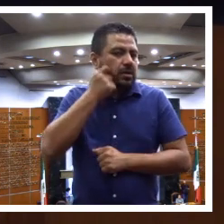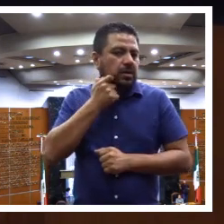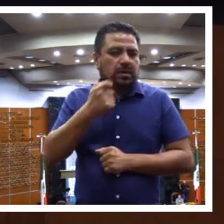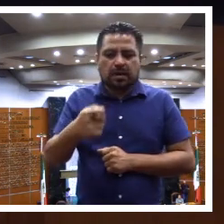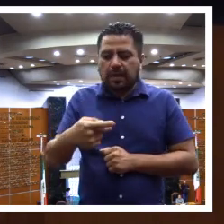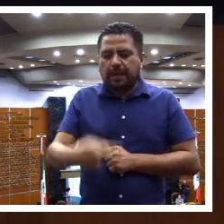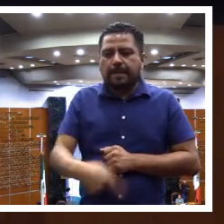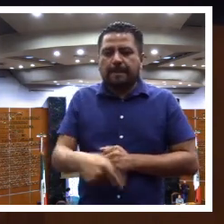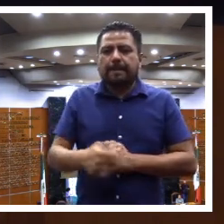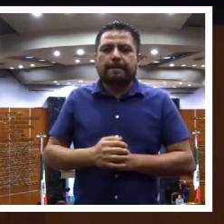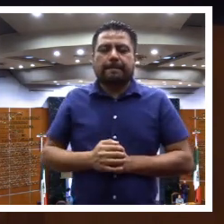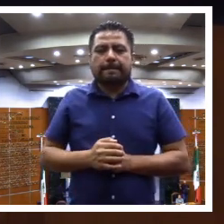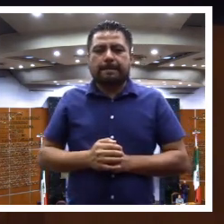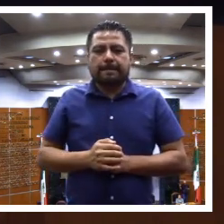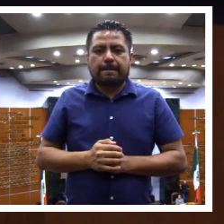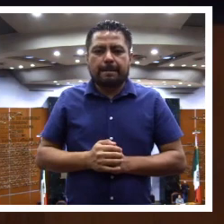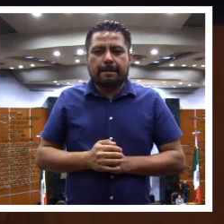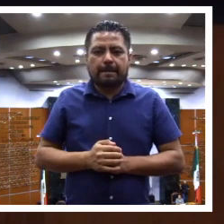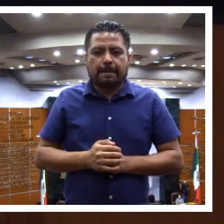soberano de Guerrero